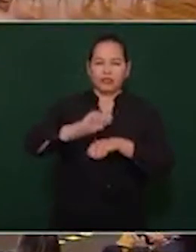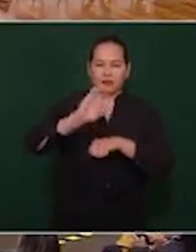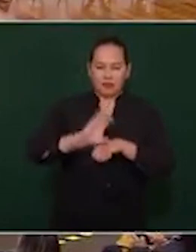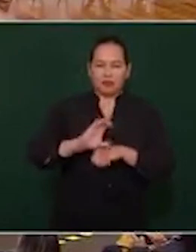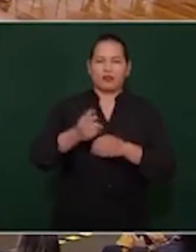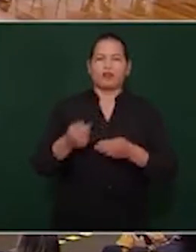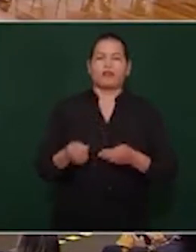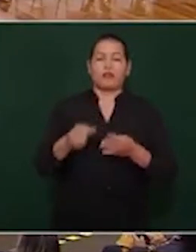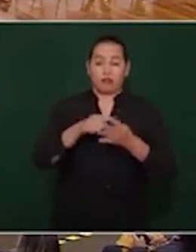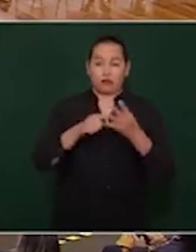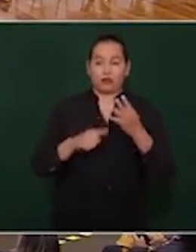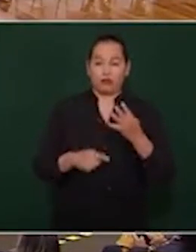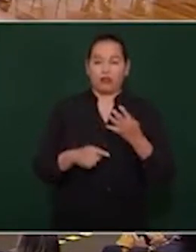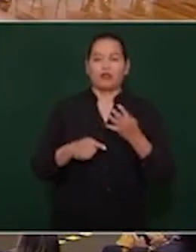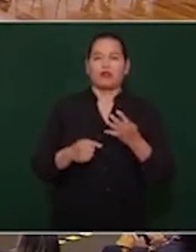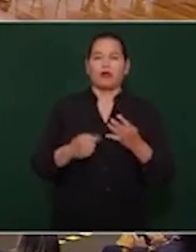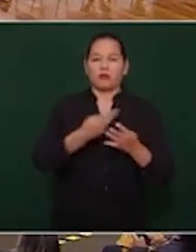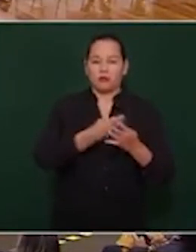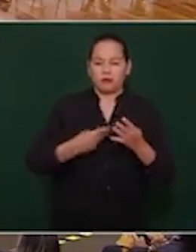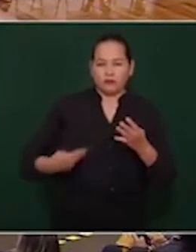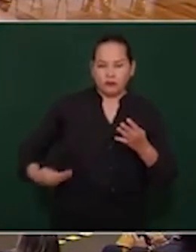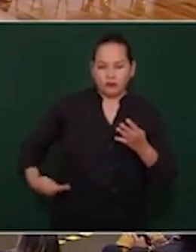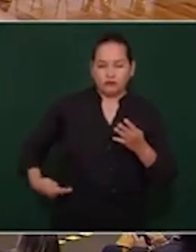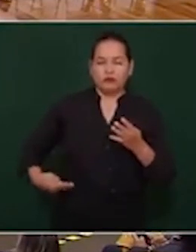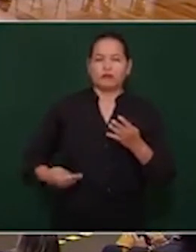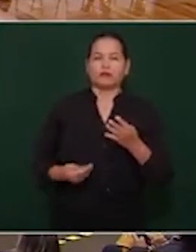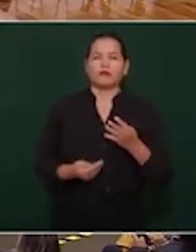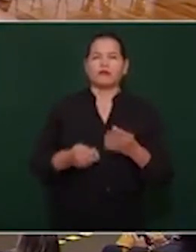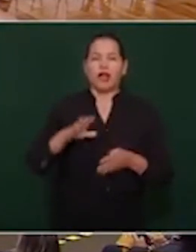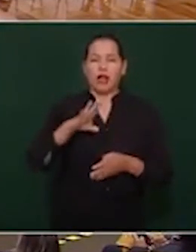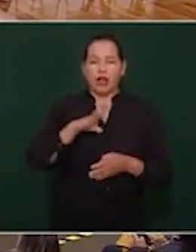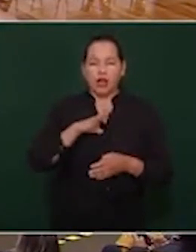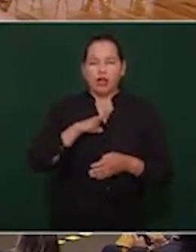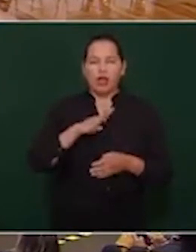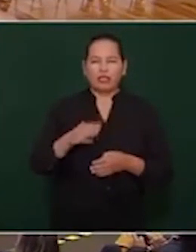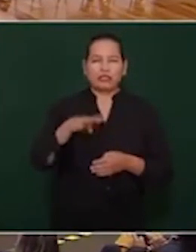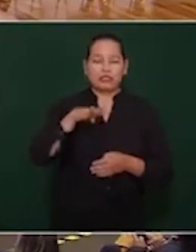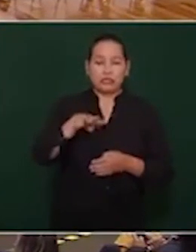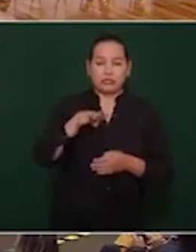Estos cuatro municipios tienen un total de